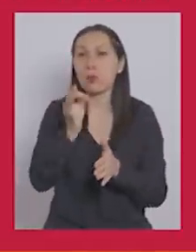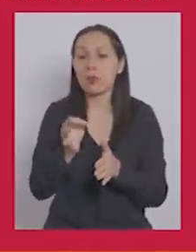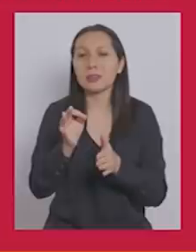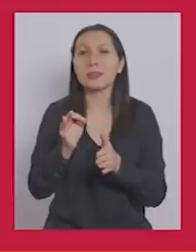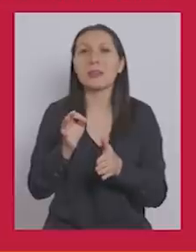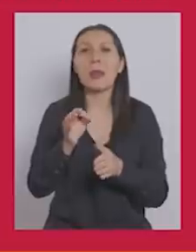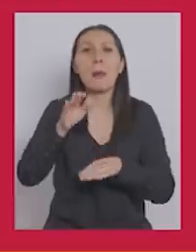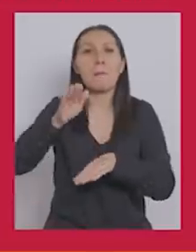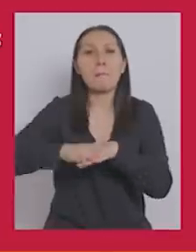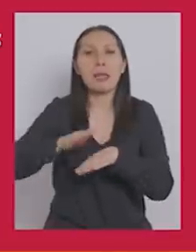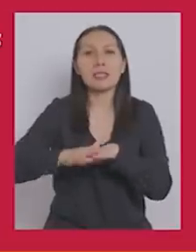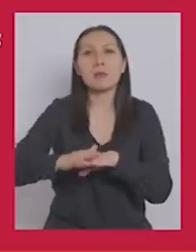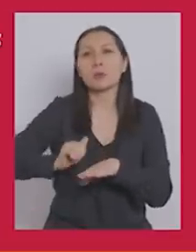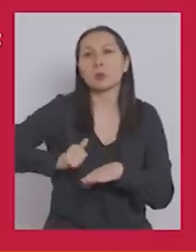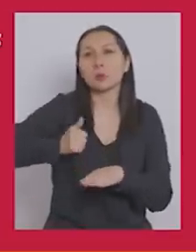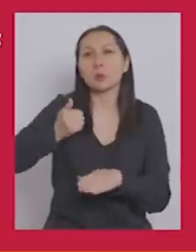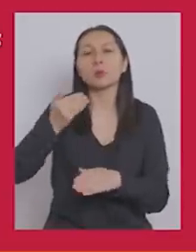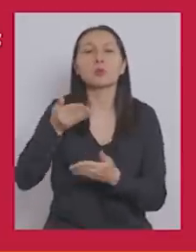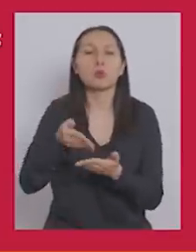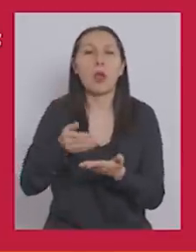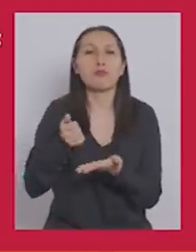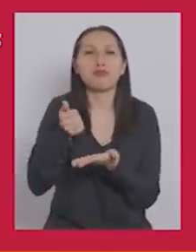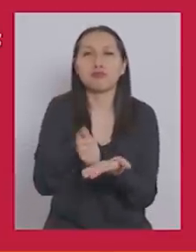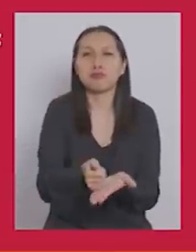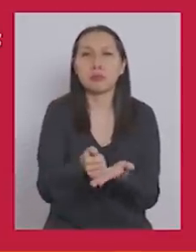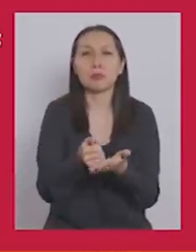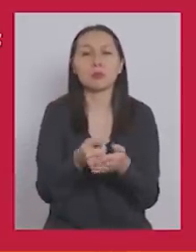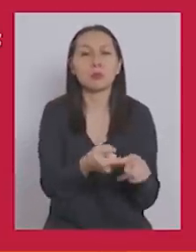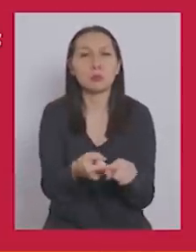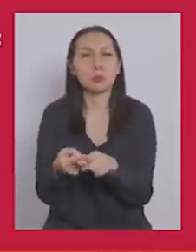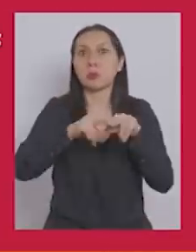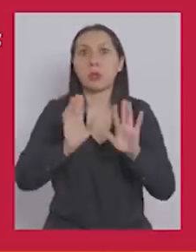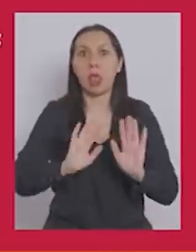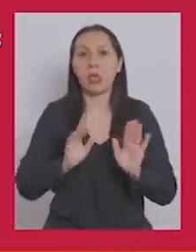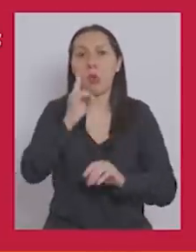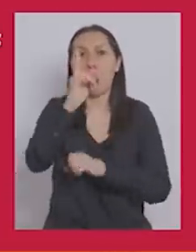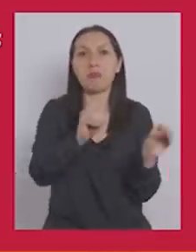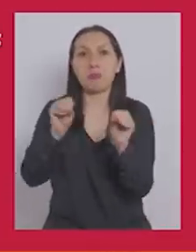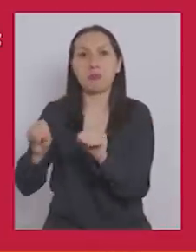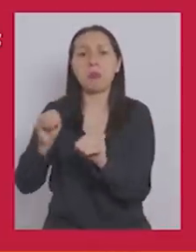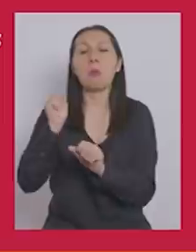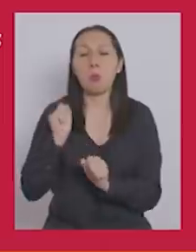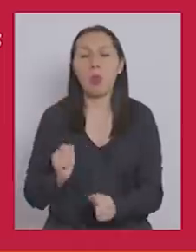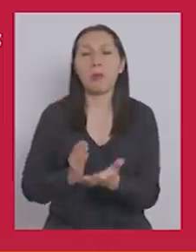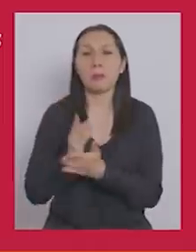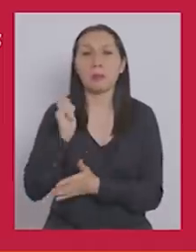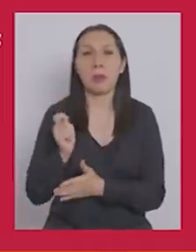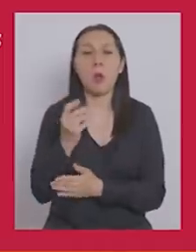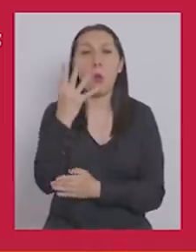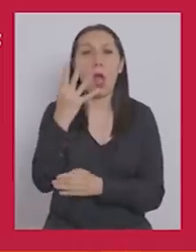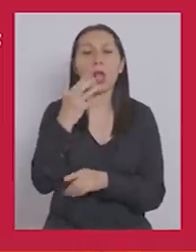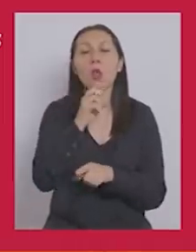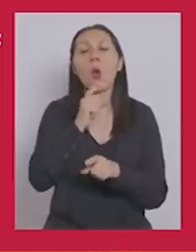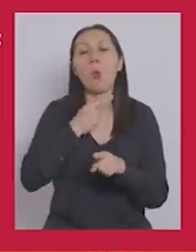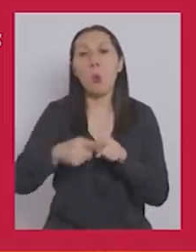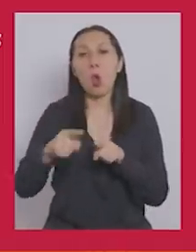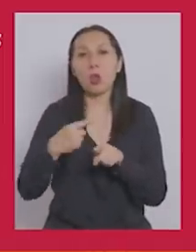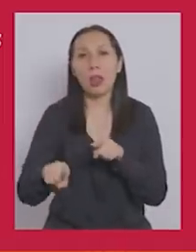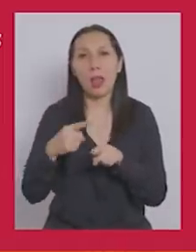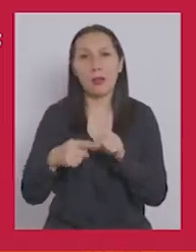un préstamo solidario para la clase media. ¿Por qué un préstamo solidario? Porque se pagan 4 cuotas mensuales,